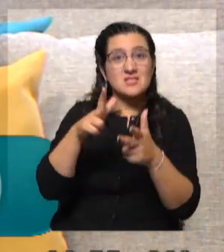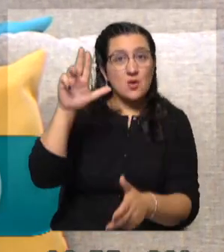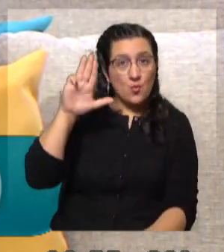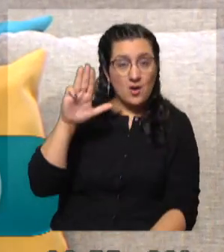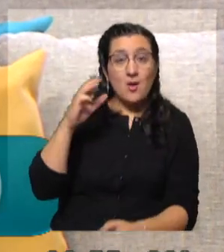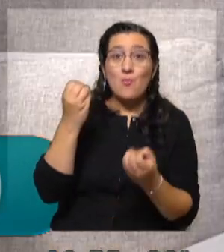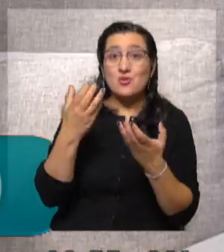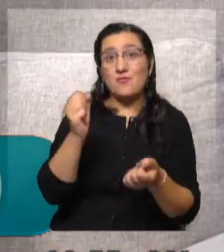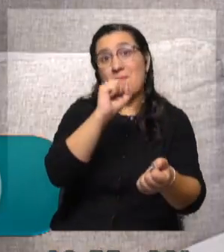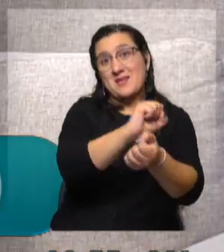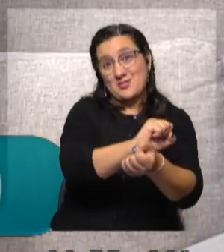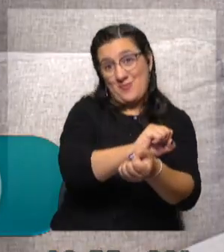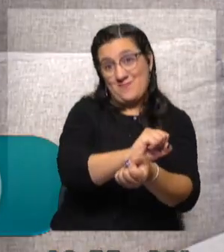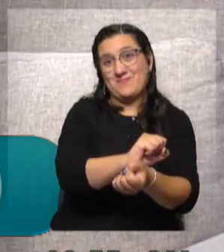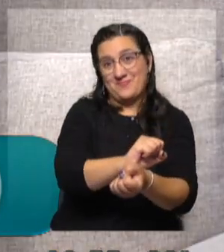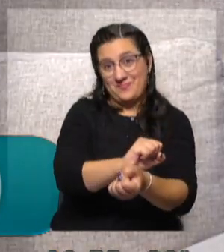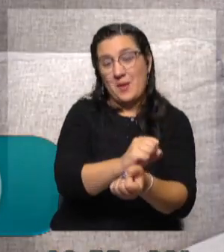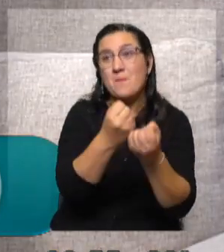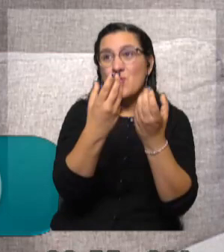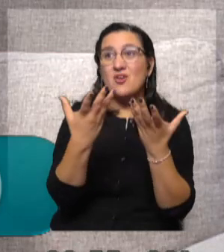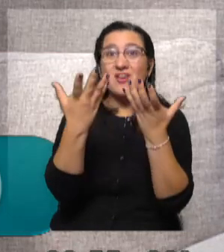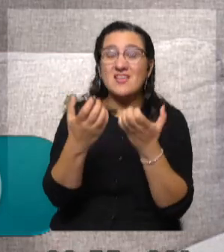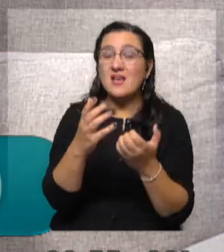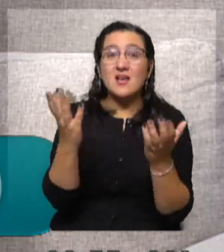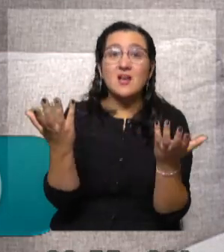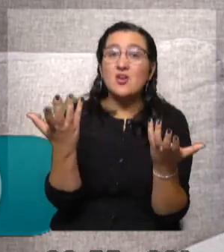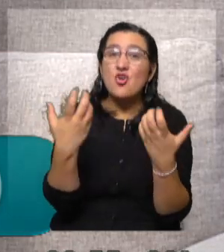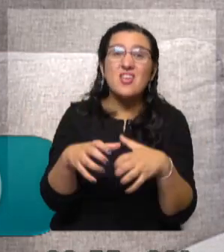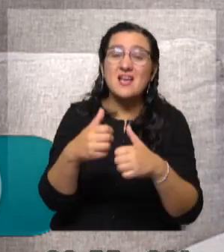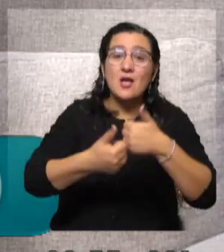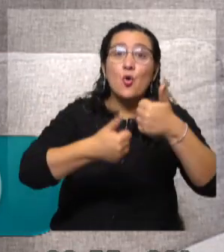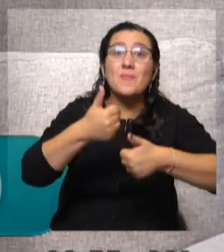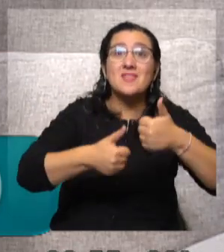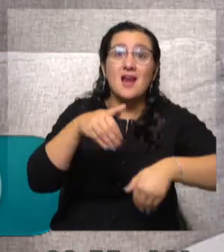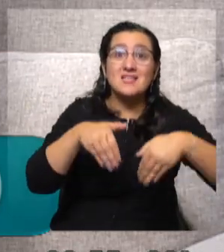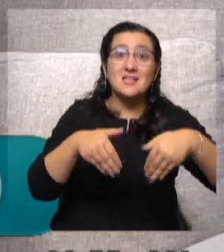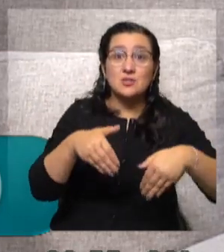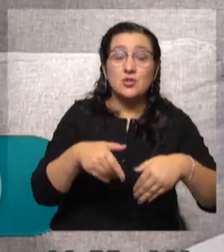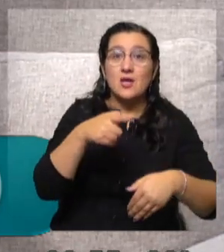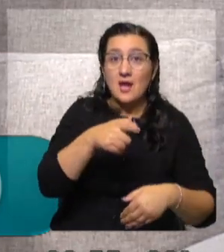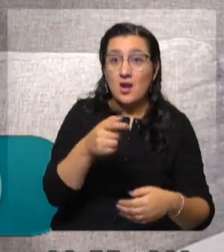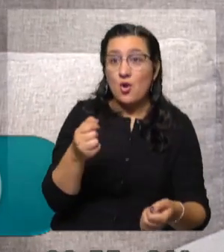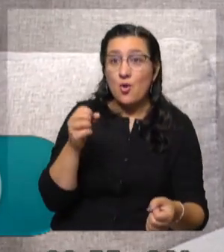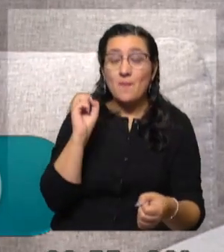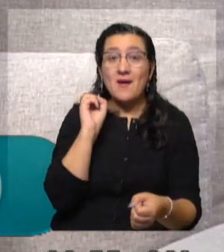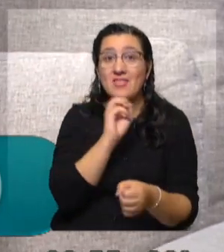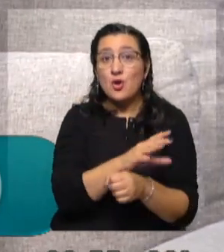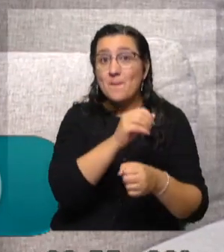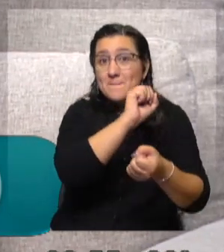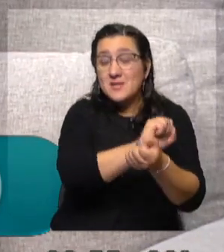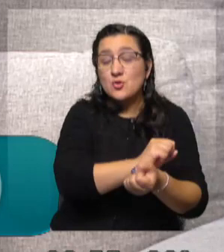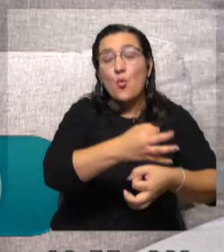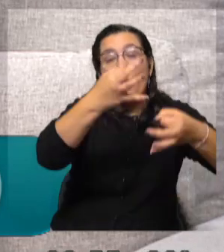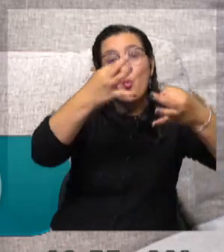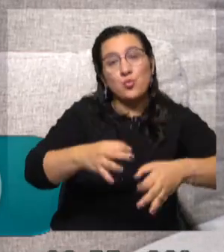lo metieron preso porque en realidad lo que querían era que no compitieran en las elecciones Recuerden que Estaba preso justamente en el momento electoral donde gana